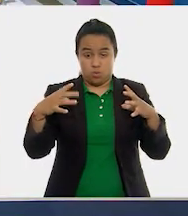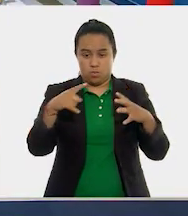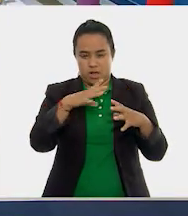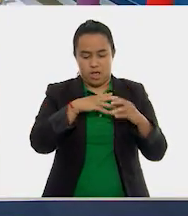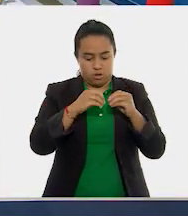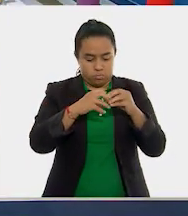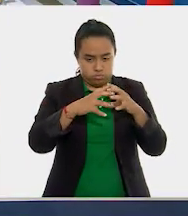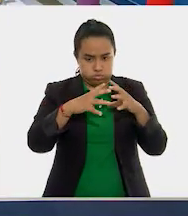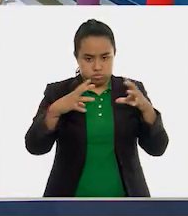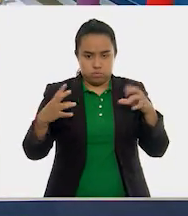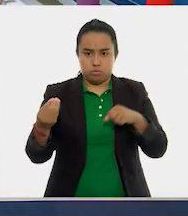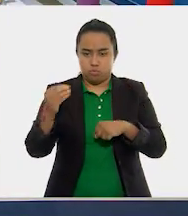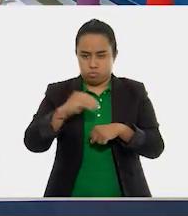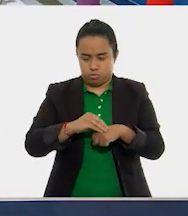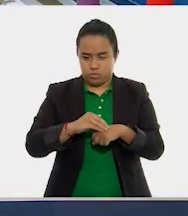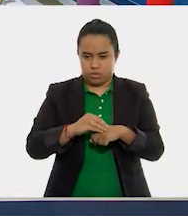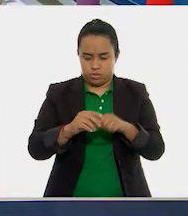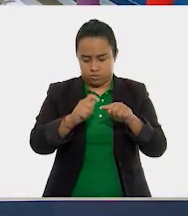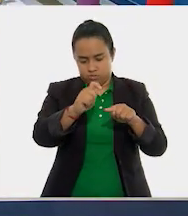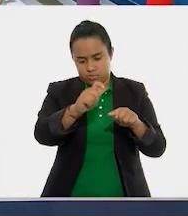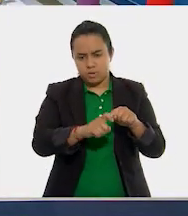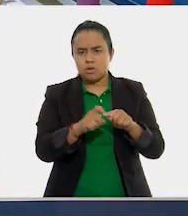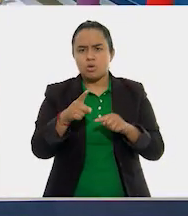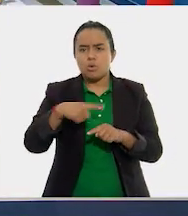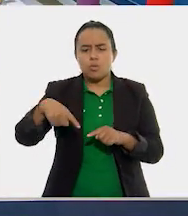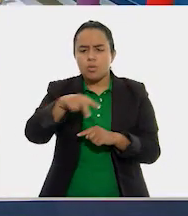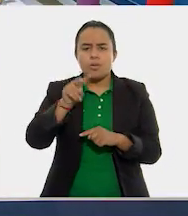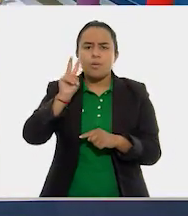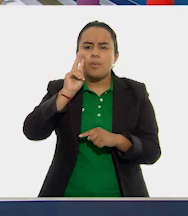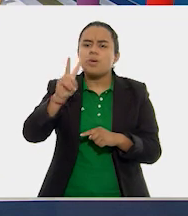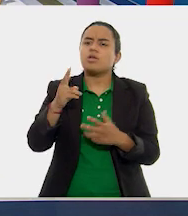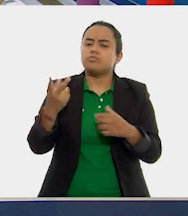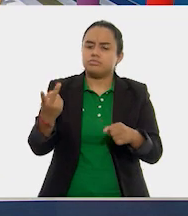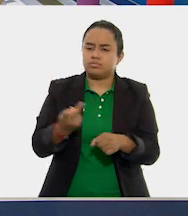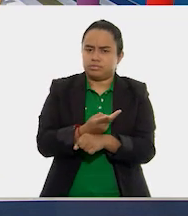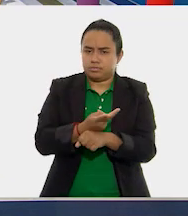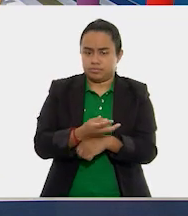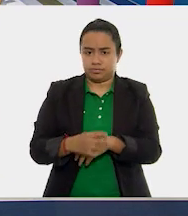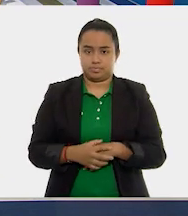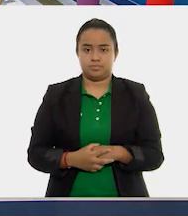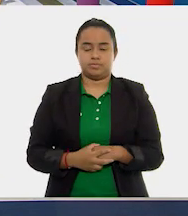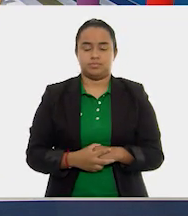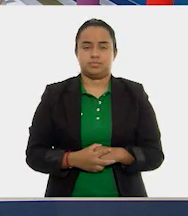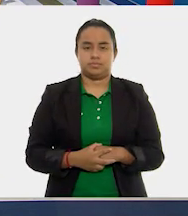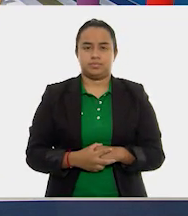inflado para que observemos qué es lo que ocurre.